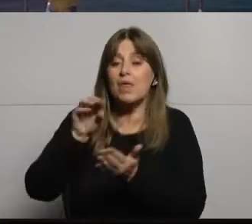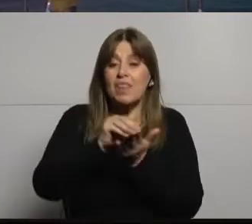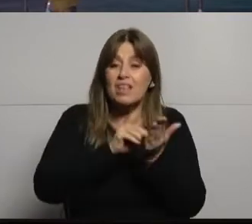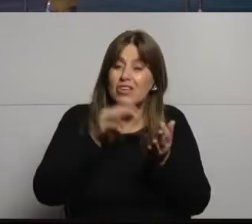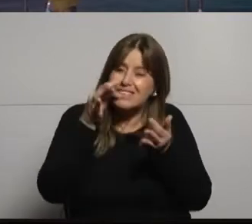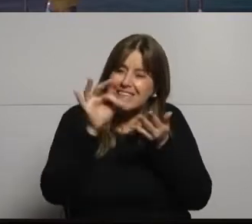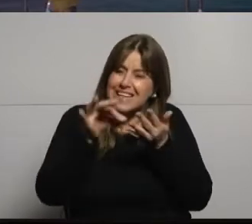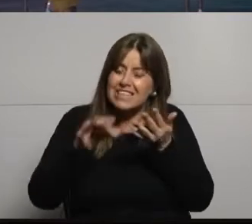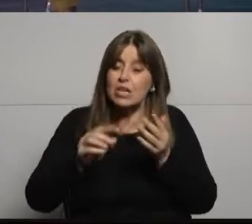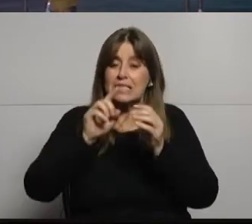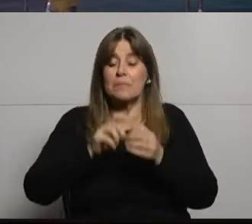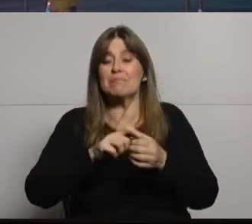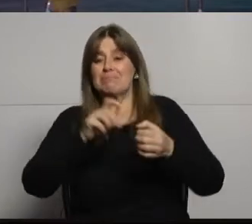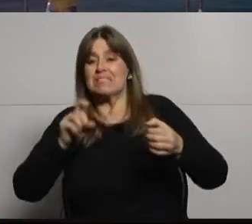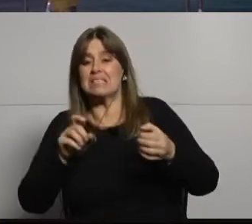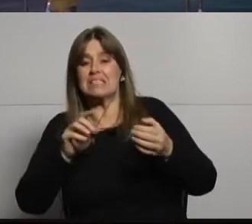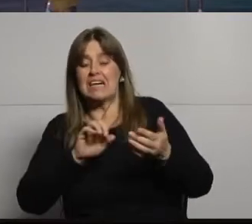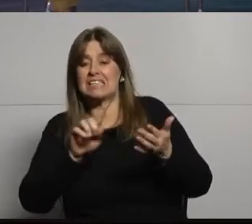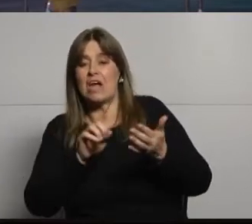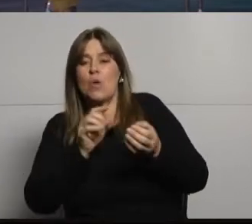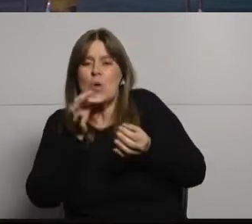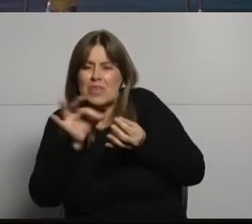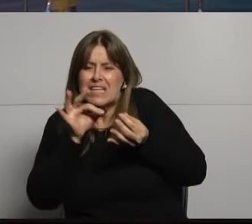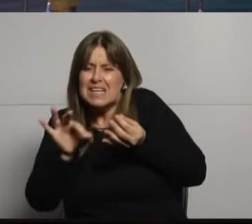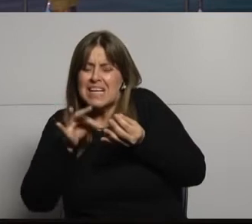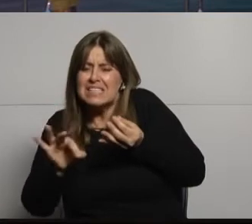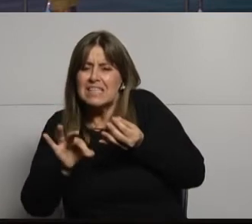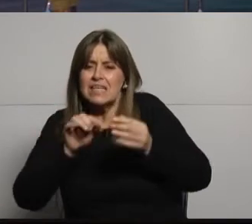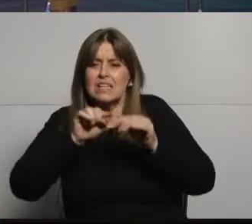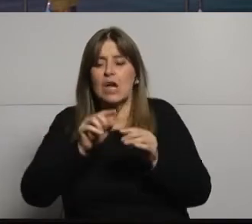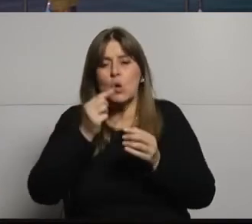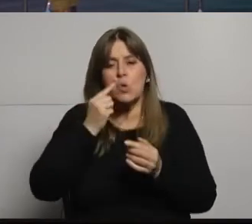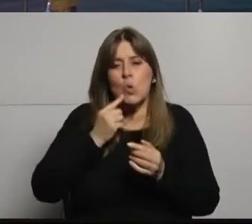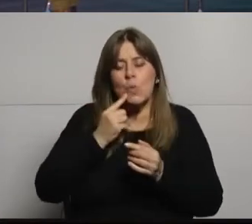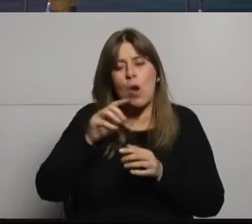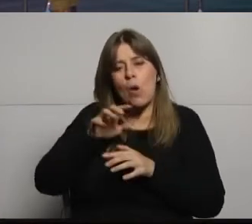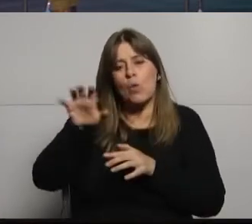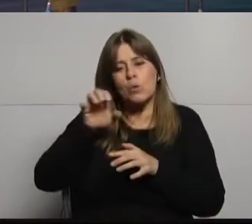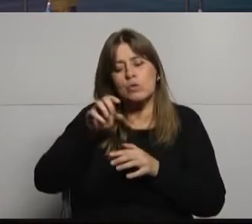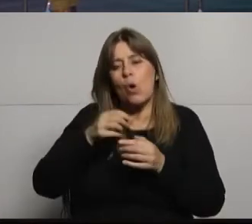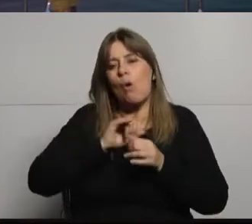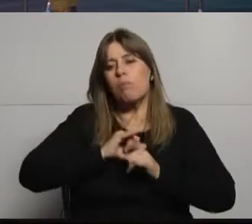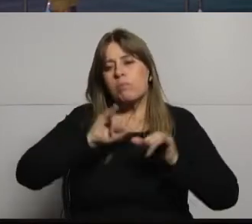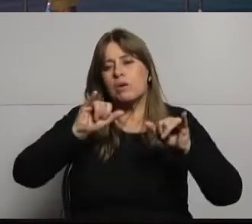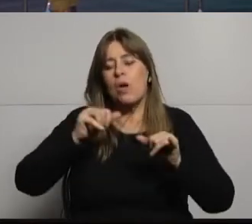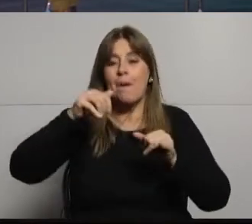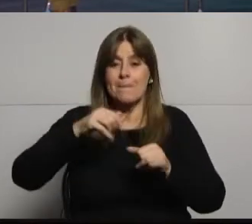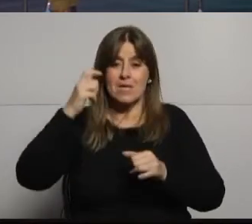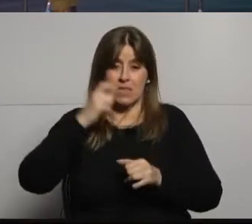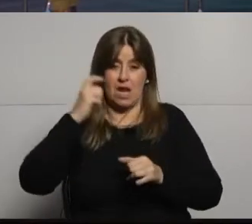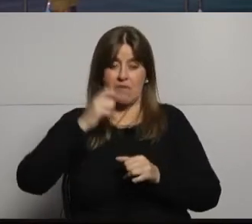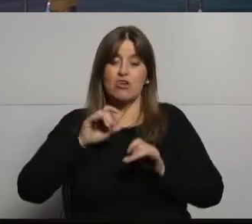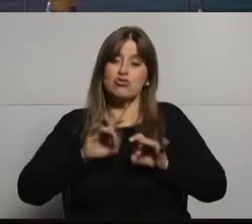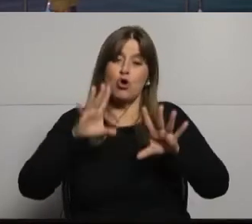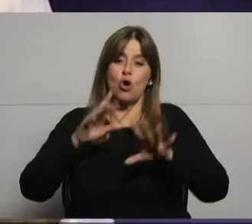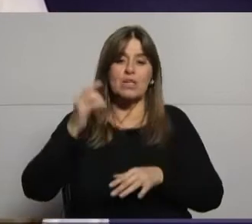mismo tiempo están descentralizados, es decir, el detalle de los números que escuchó y emitió mi teléfono los tiene solo